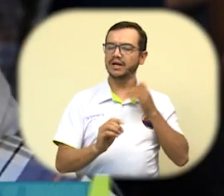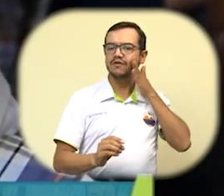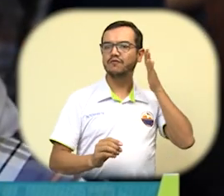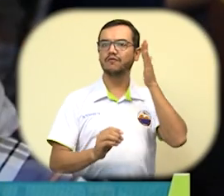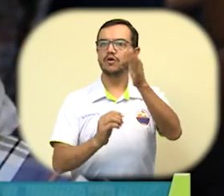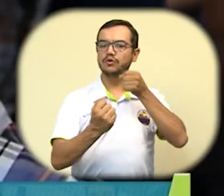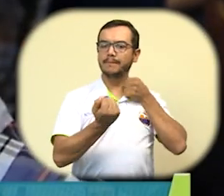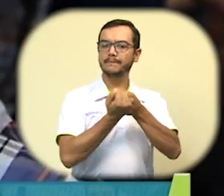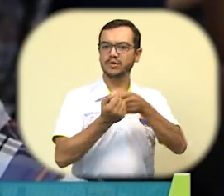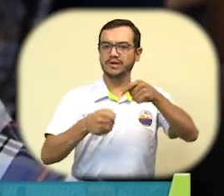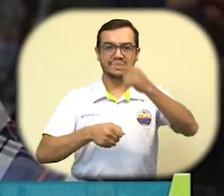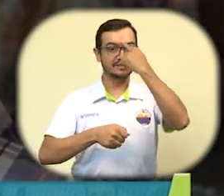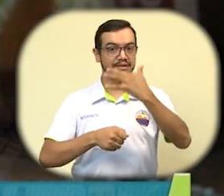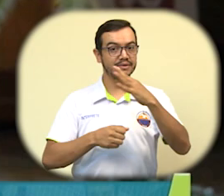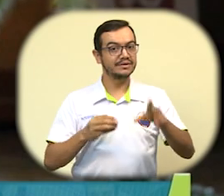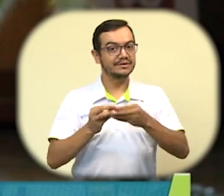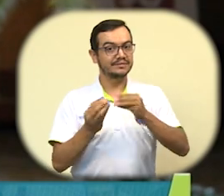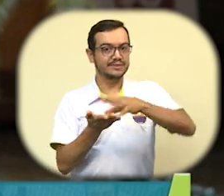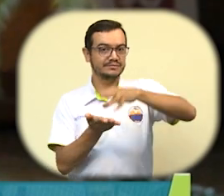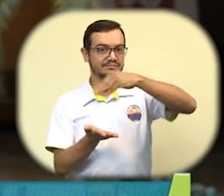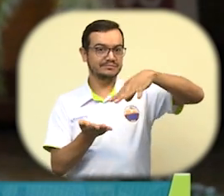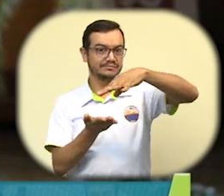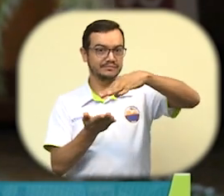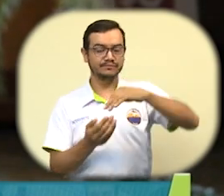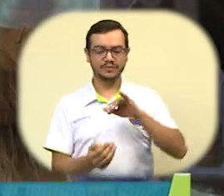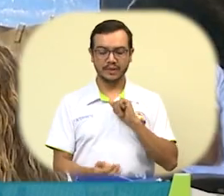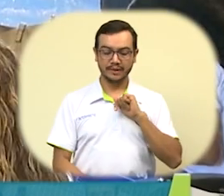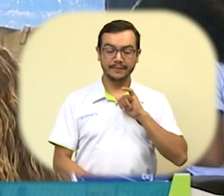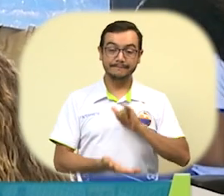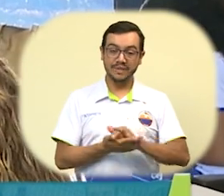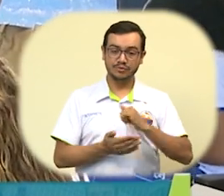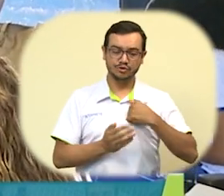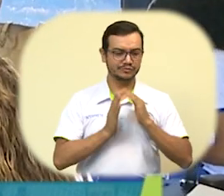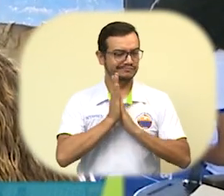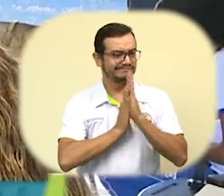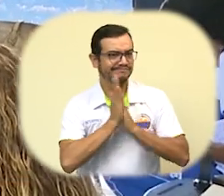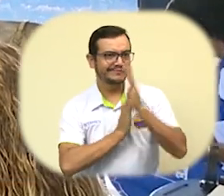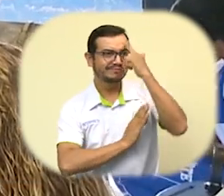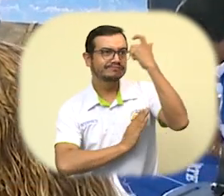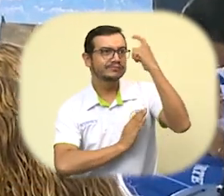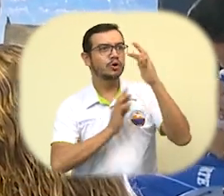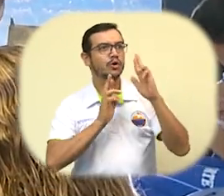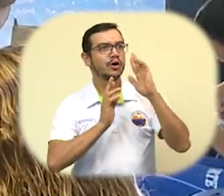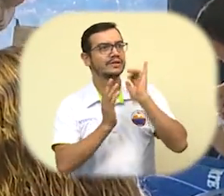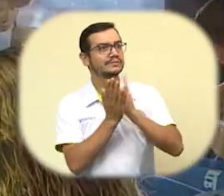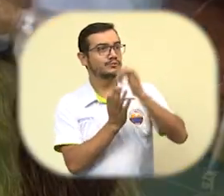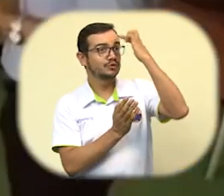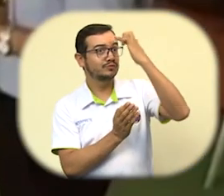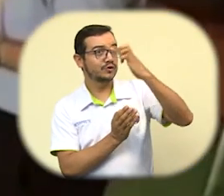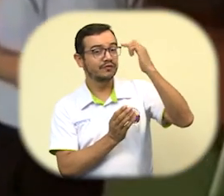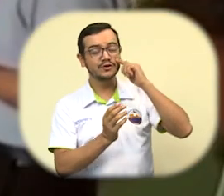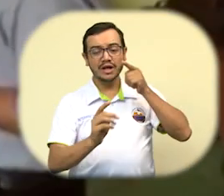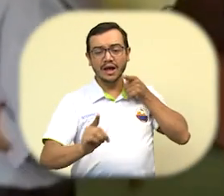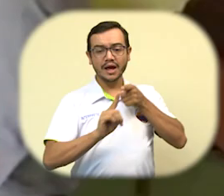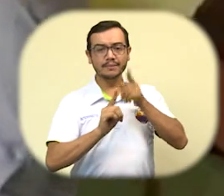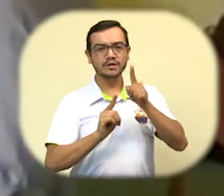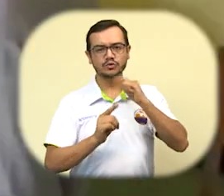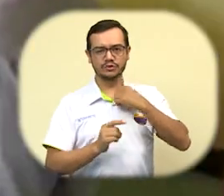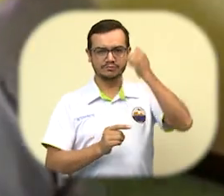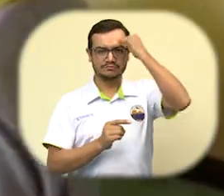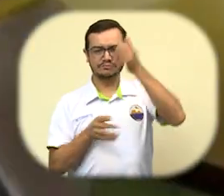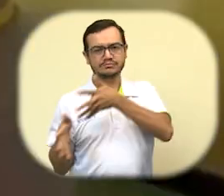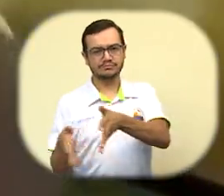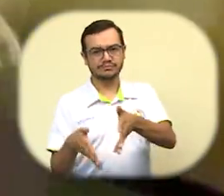futuro de nuestra región. Que significa una oportunidad para cumplir mis sueños que tengo de formarme como una profesional en el ámbito educativo. En el camino